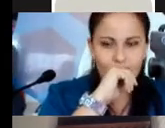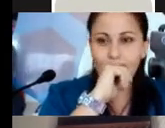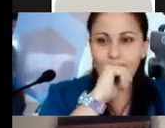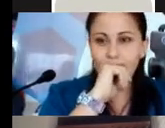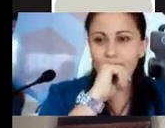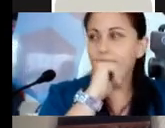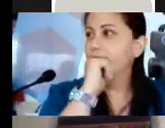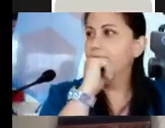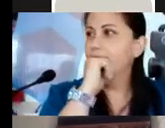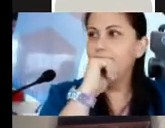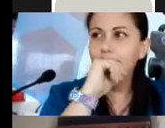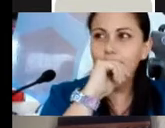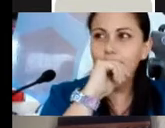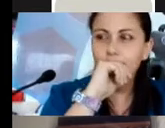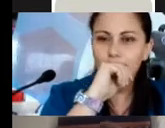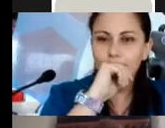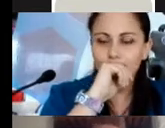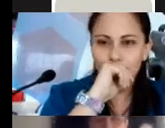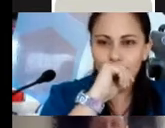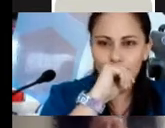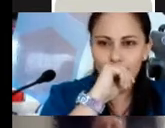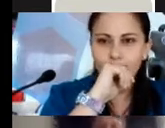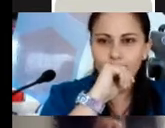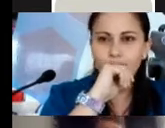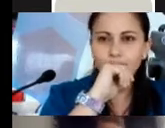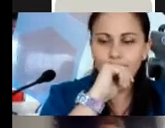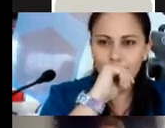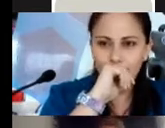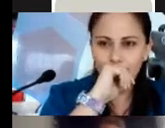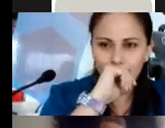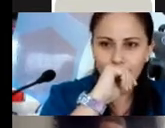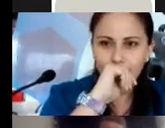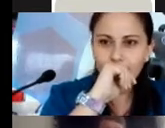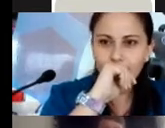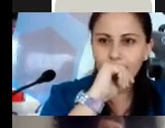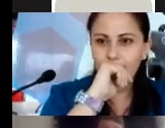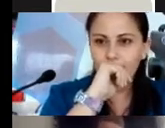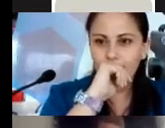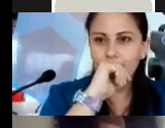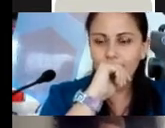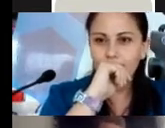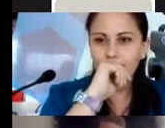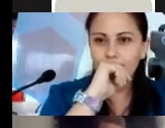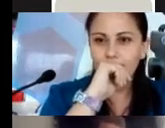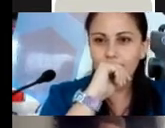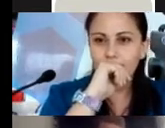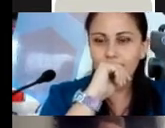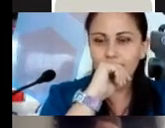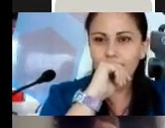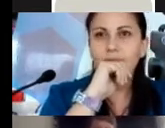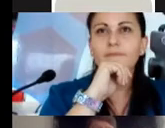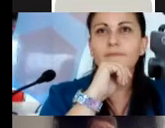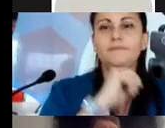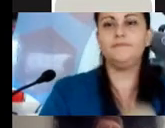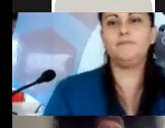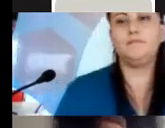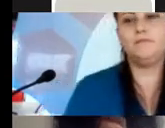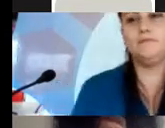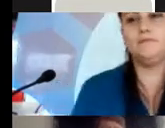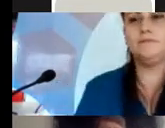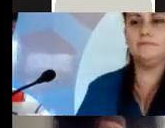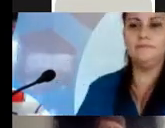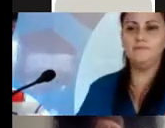en una posición no ideal, cuando observo cinturón, pecheras, que están